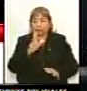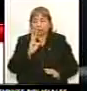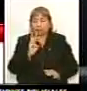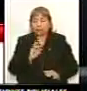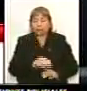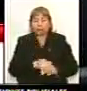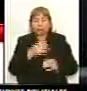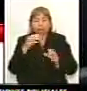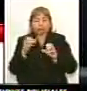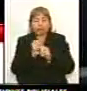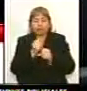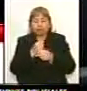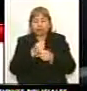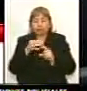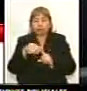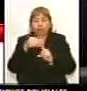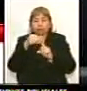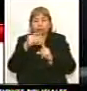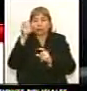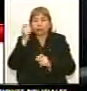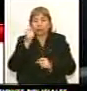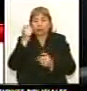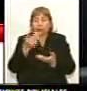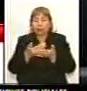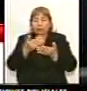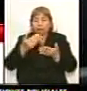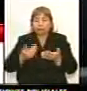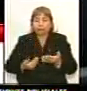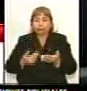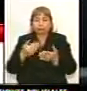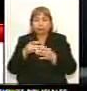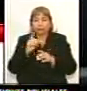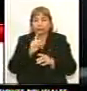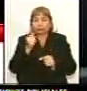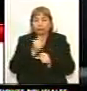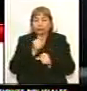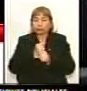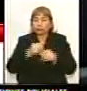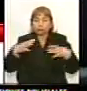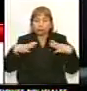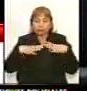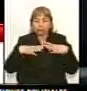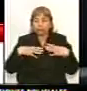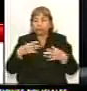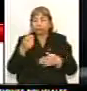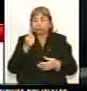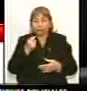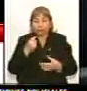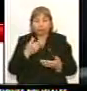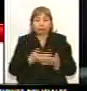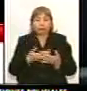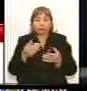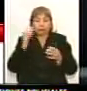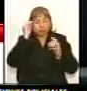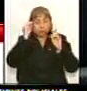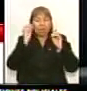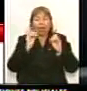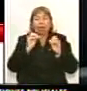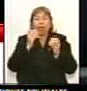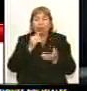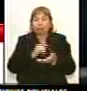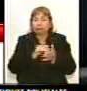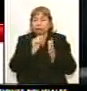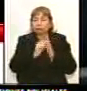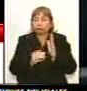29.426, ley que crea el régimen especial de jubilación anticipada para desempleados en el sistema privado de pensiones, con el objeto de agregar un